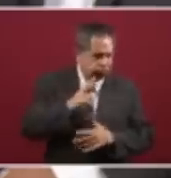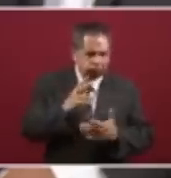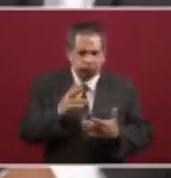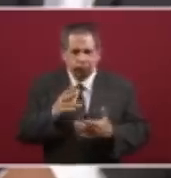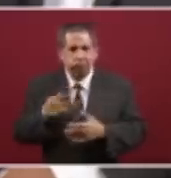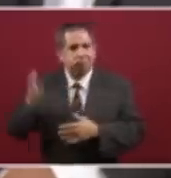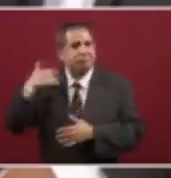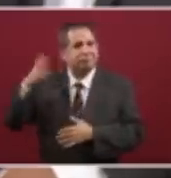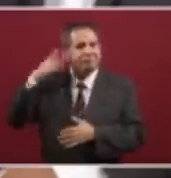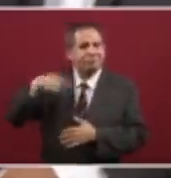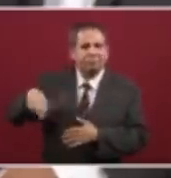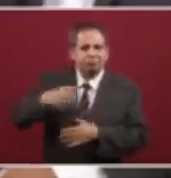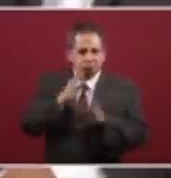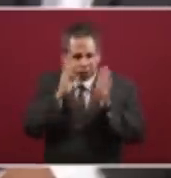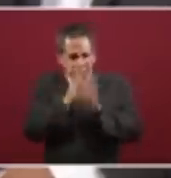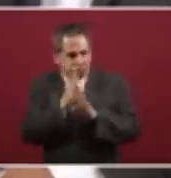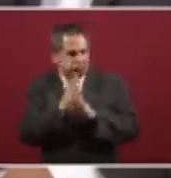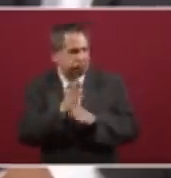perseguía